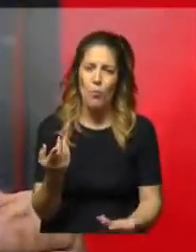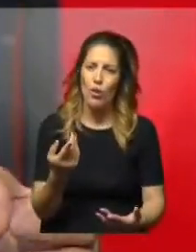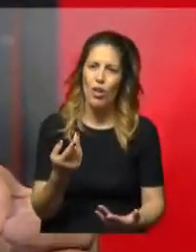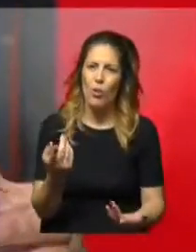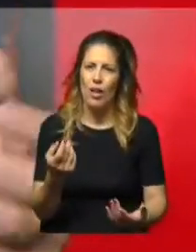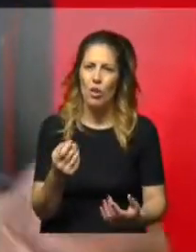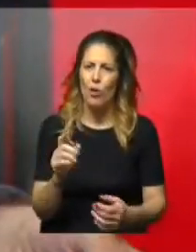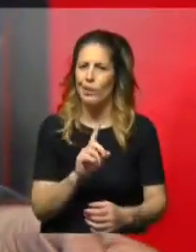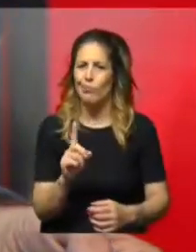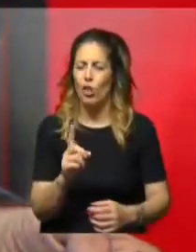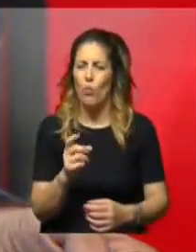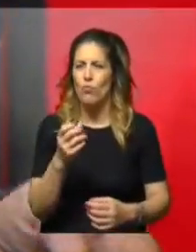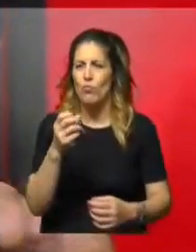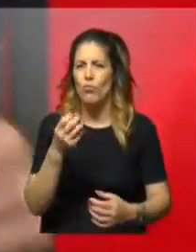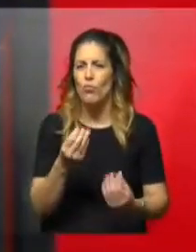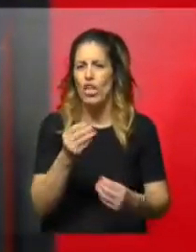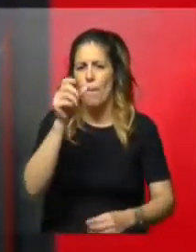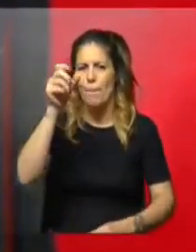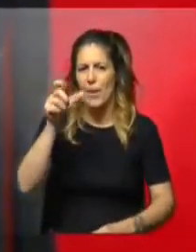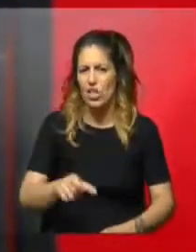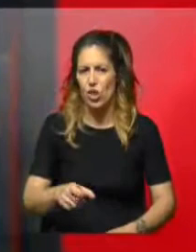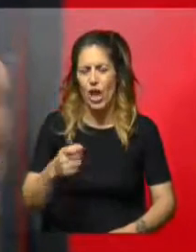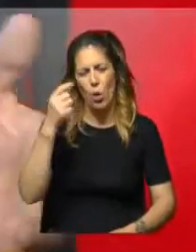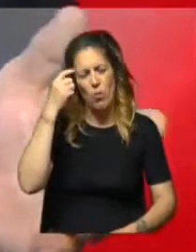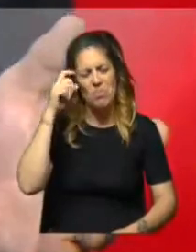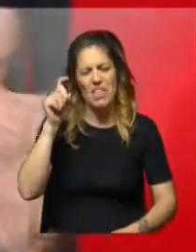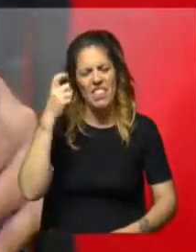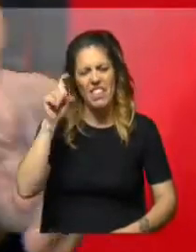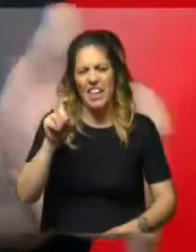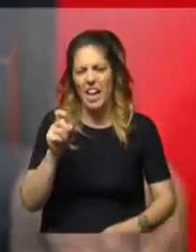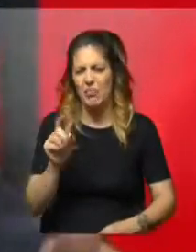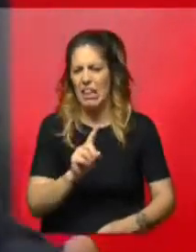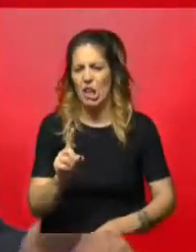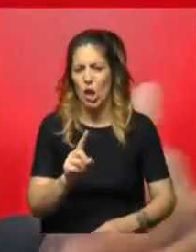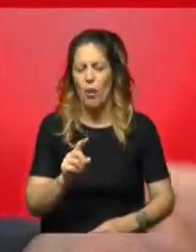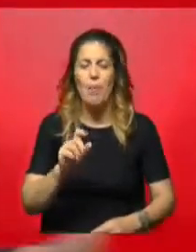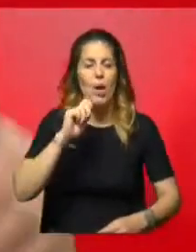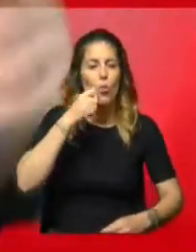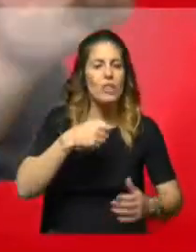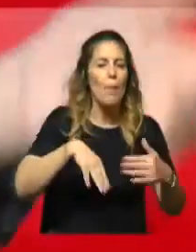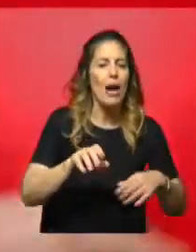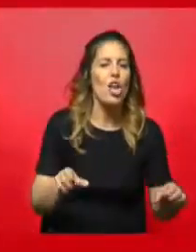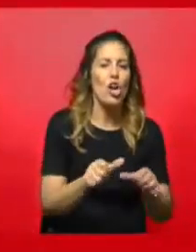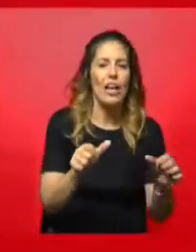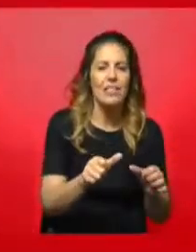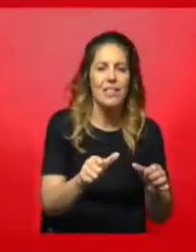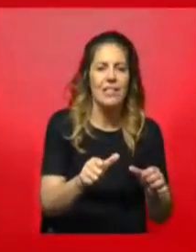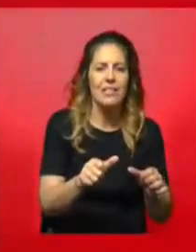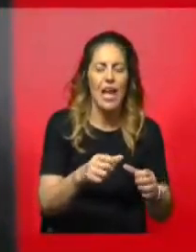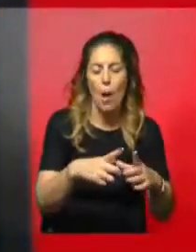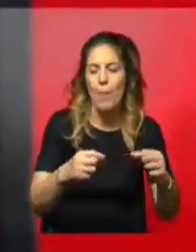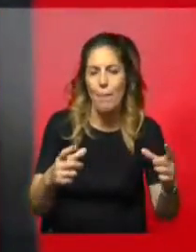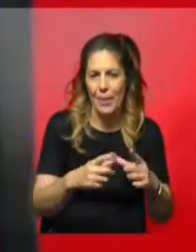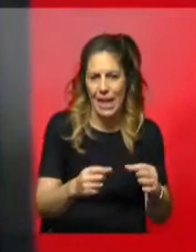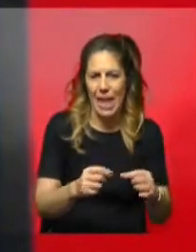muchas personas y de mucha gente realmente a mí me gusta más lo que vos haces en papel